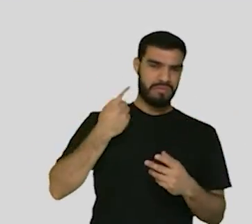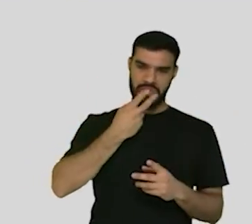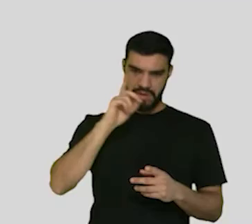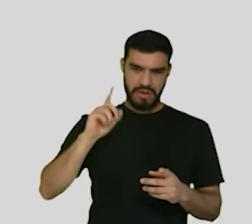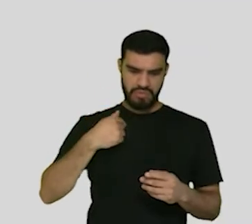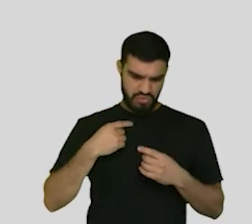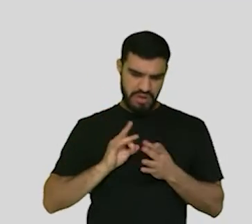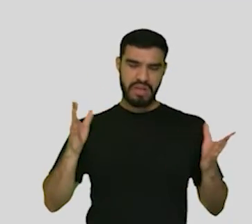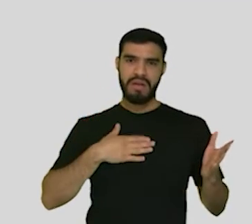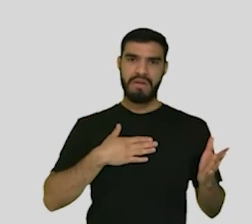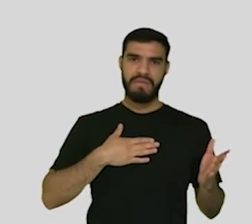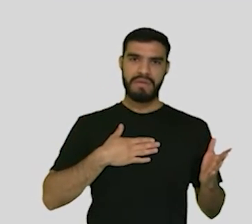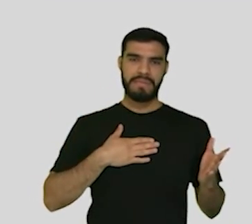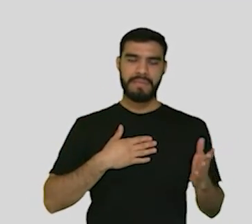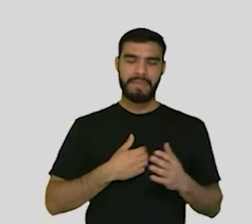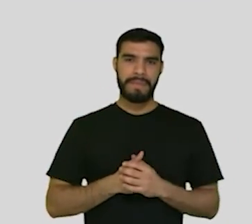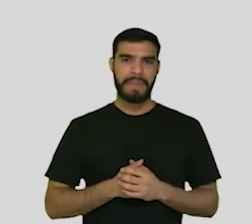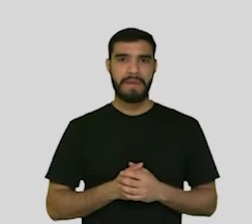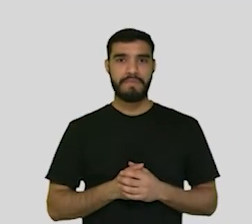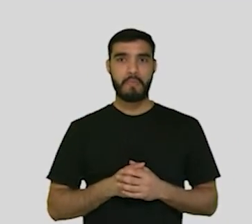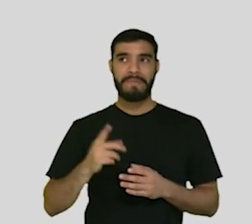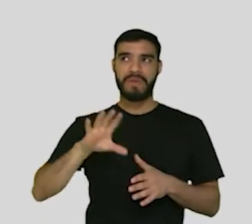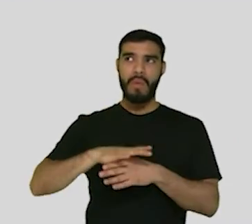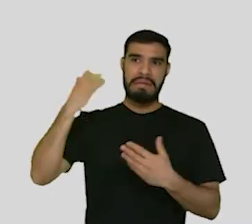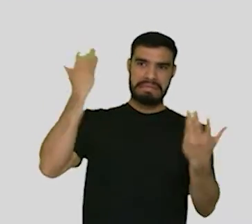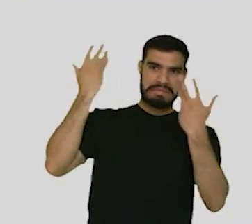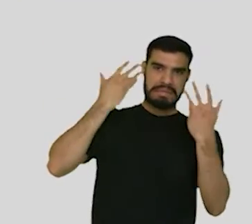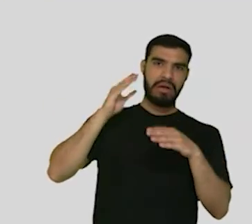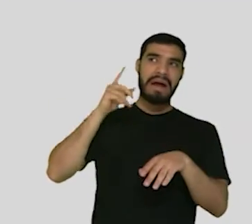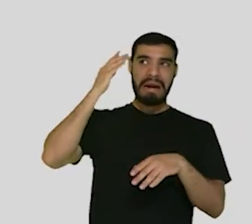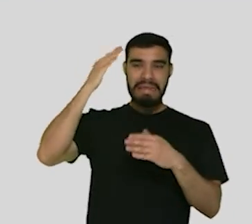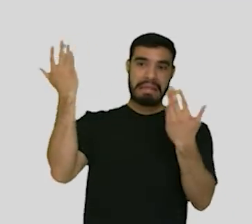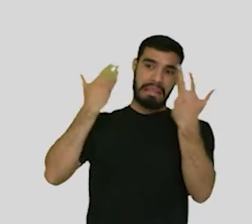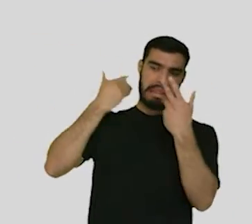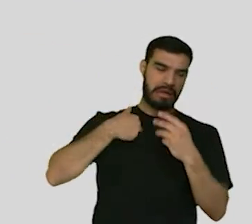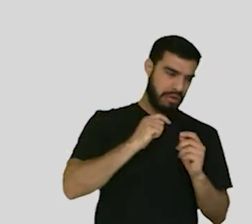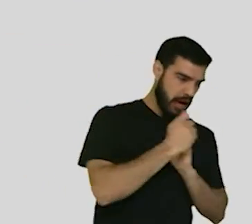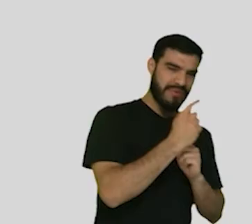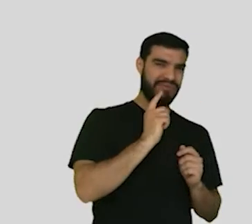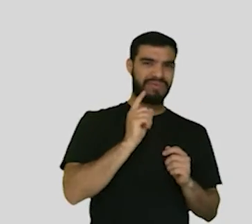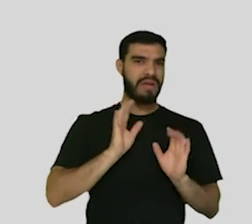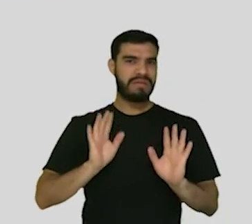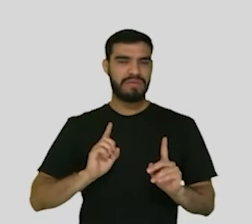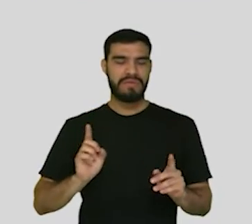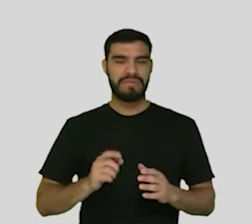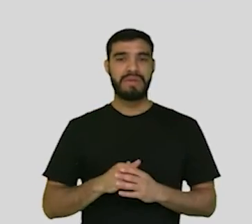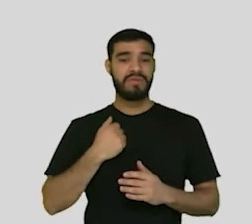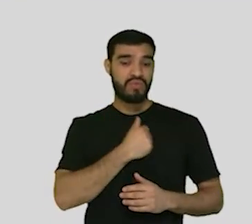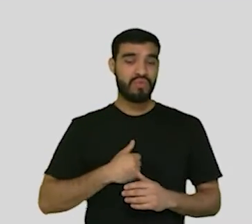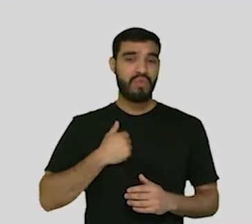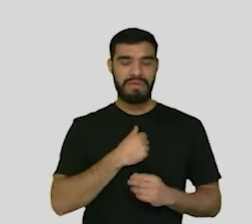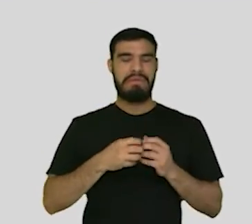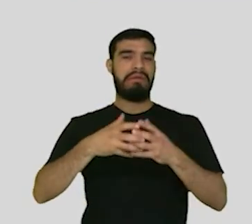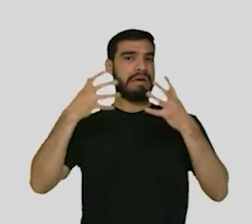torturaba yepa la tortura ni va bebe no cambia ja no le cambia a nadie ayepa upe vaca tu o moingo asu upe